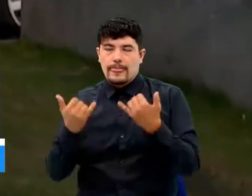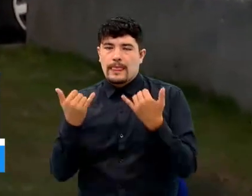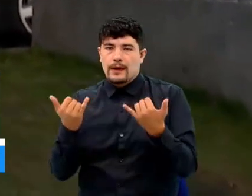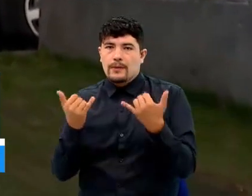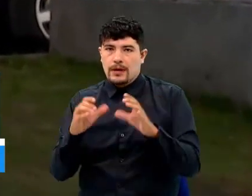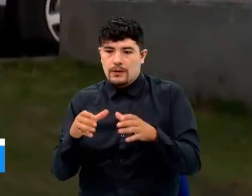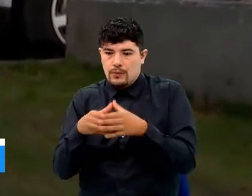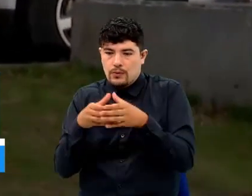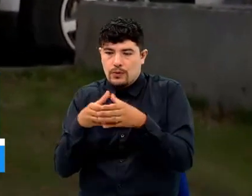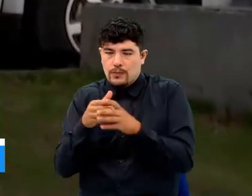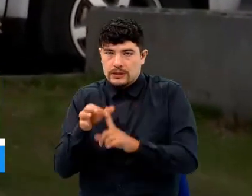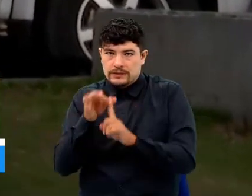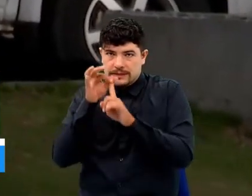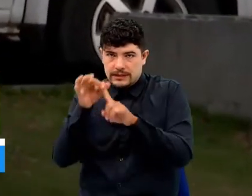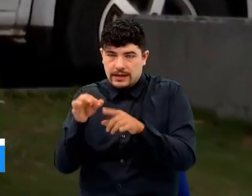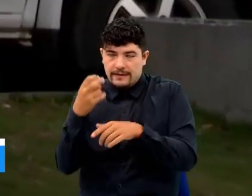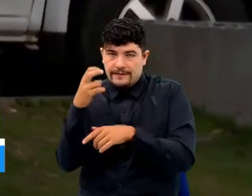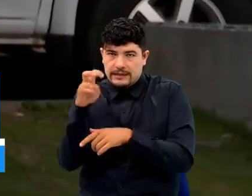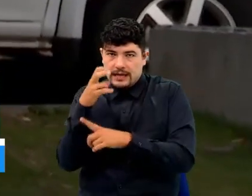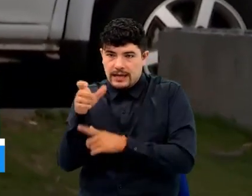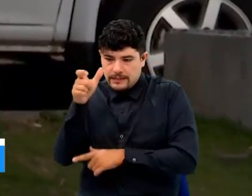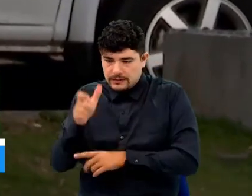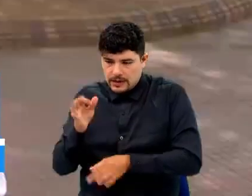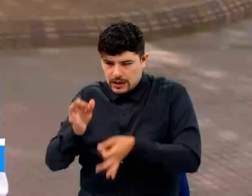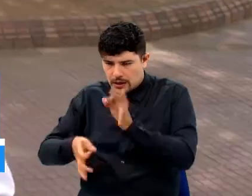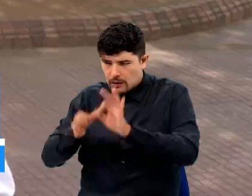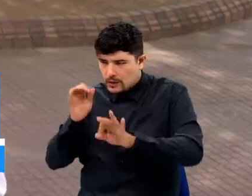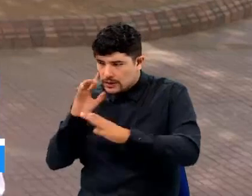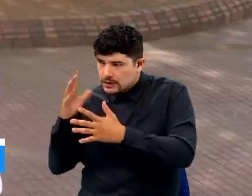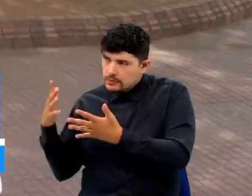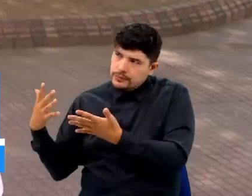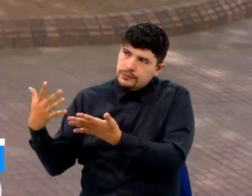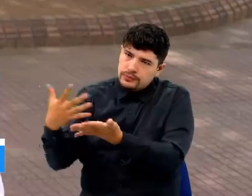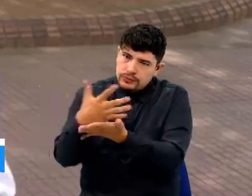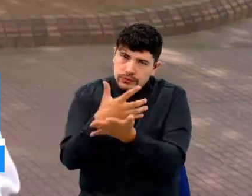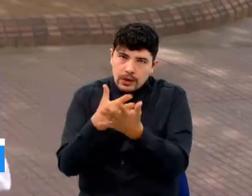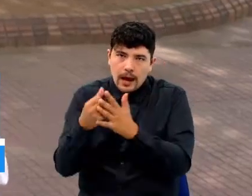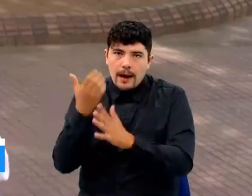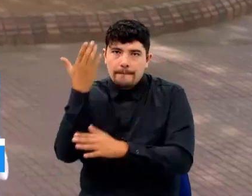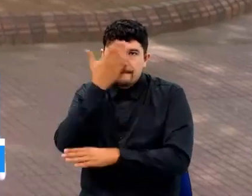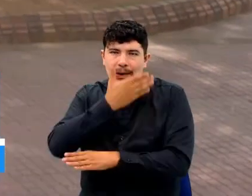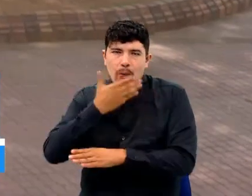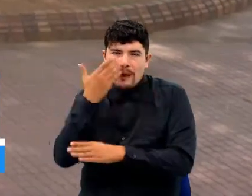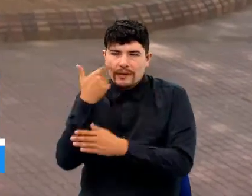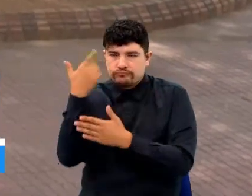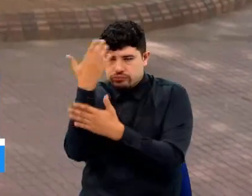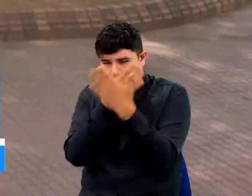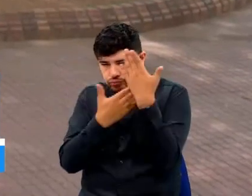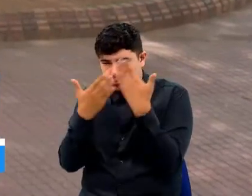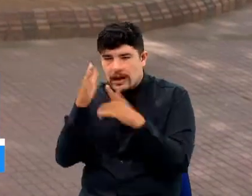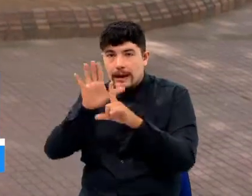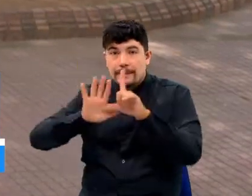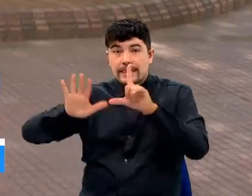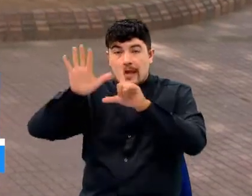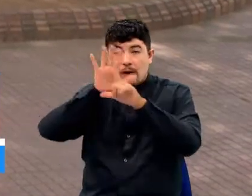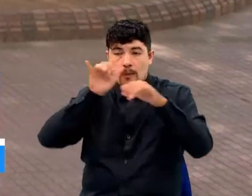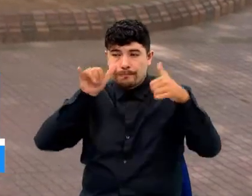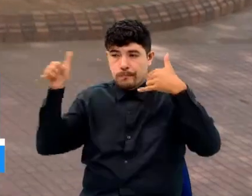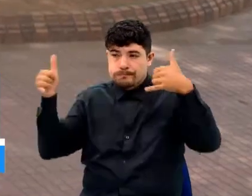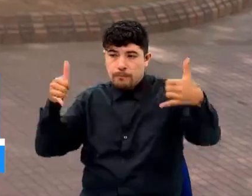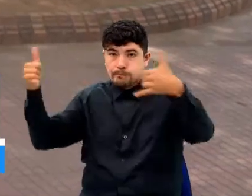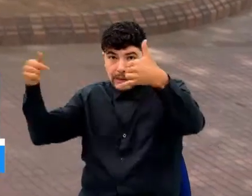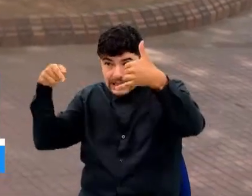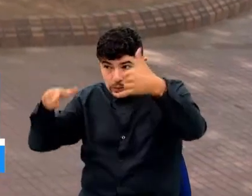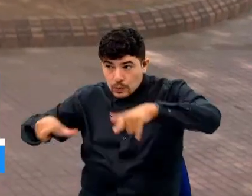sencional de fiscalías de Santander con el propósito de recolectar información y posibles vídeos para poder establecer